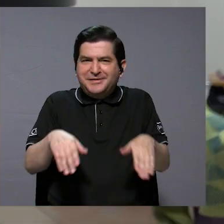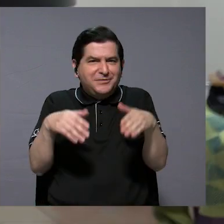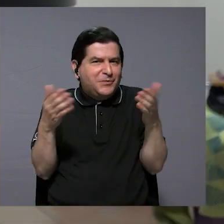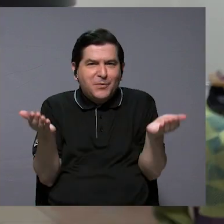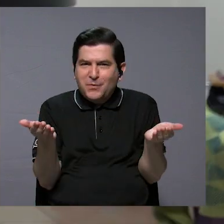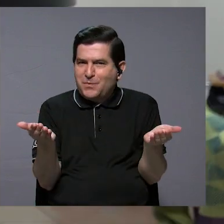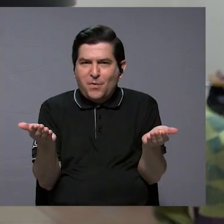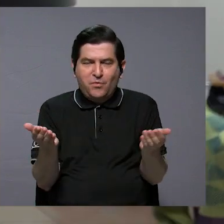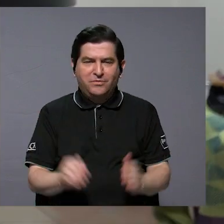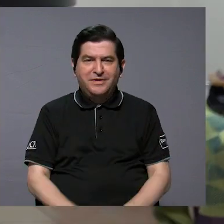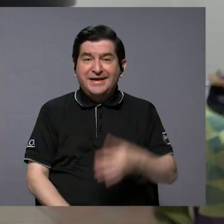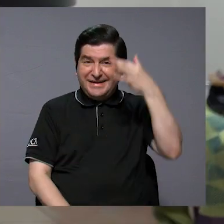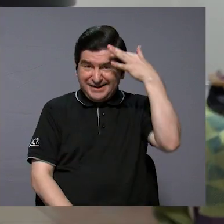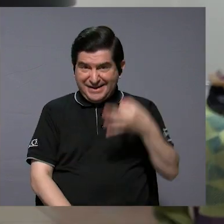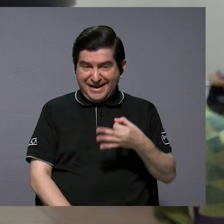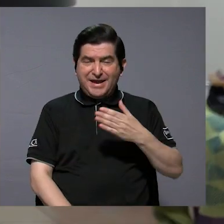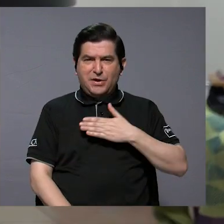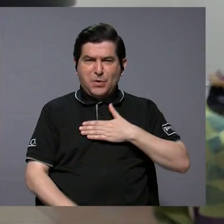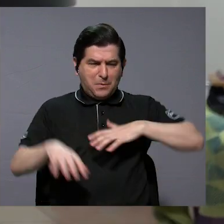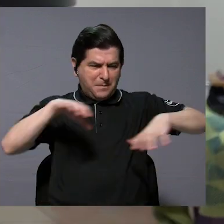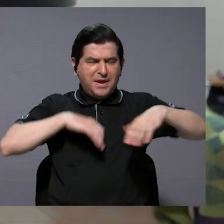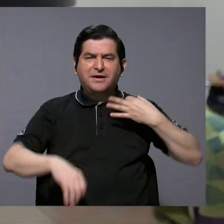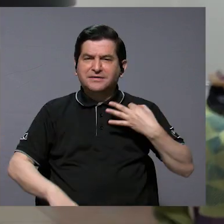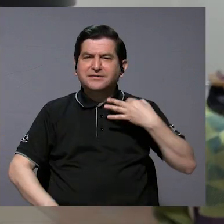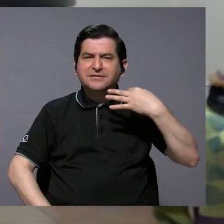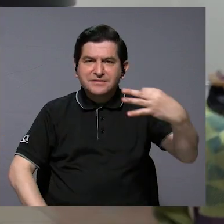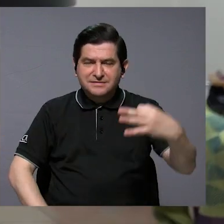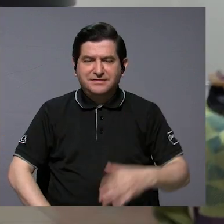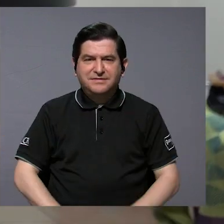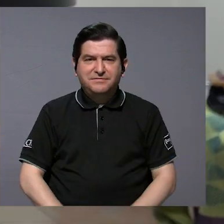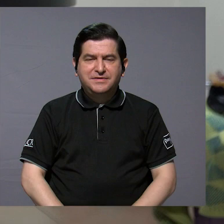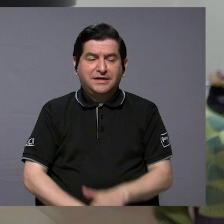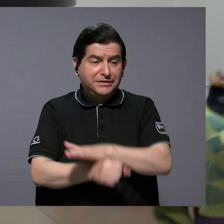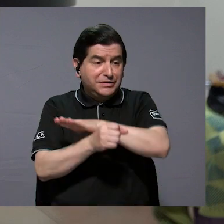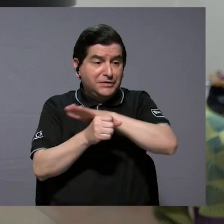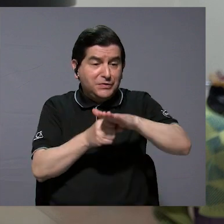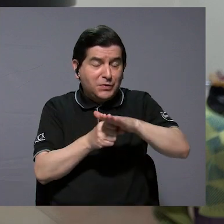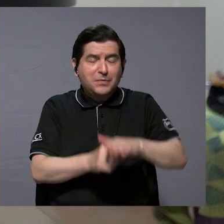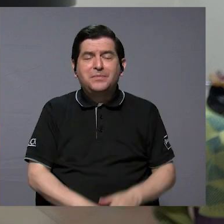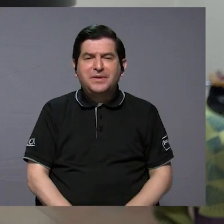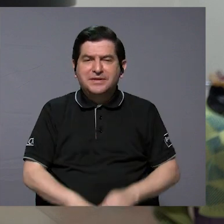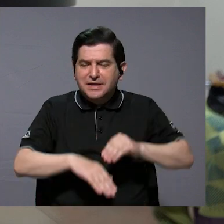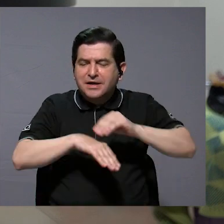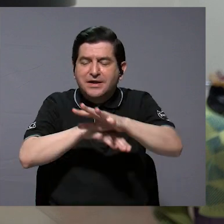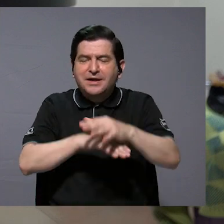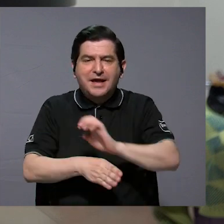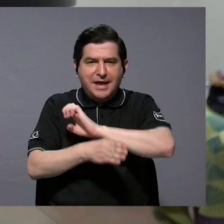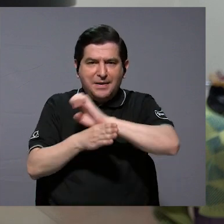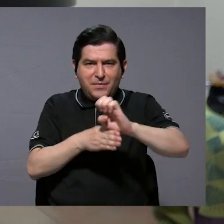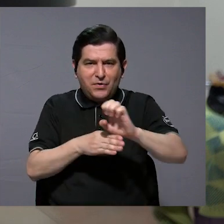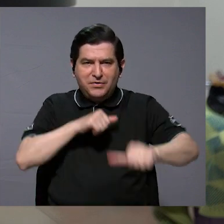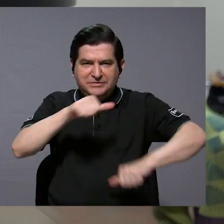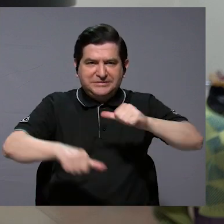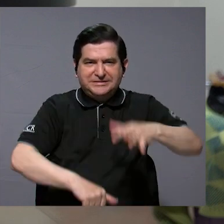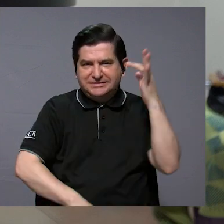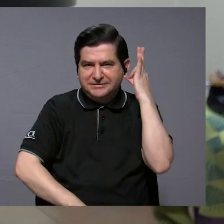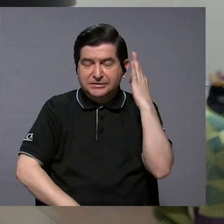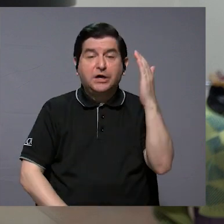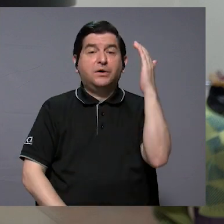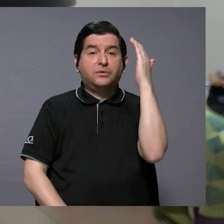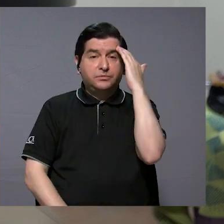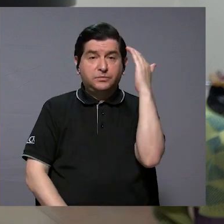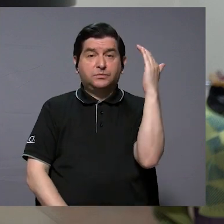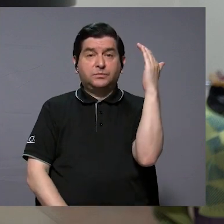cómo separarlo. Creo que más bien se trata de que mi cotidianidad está completamente atravesada por una ética